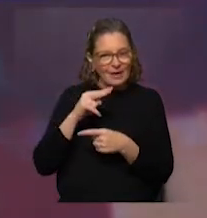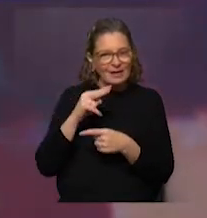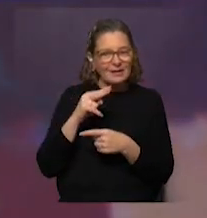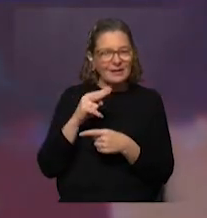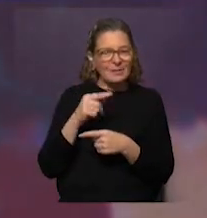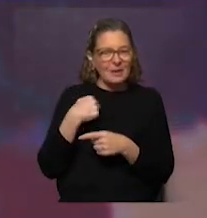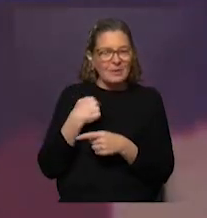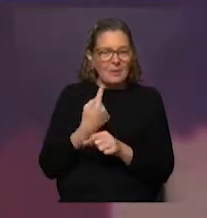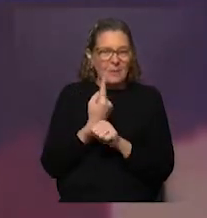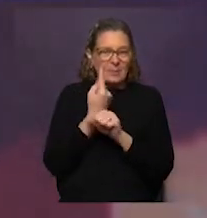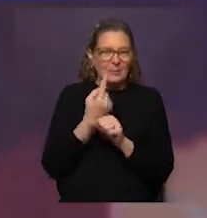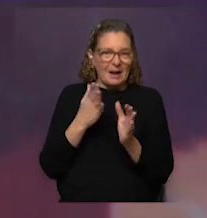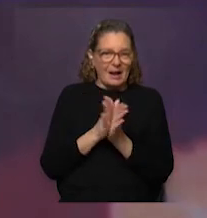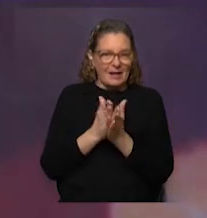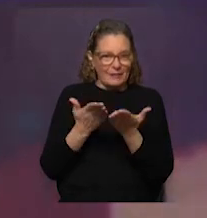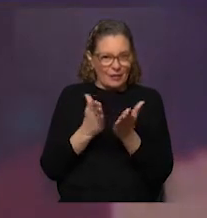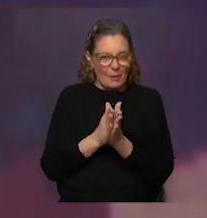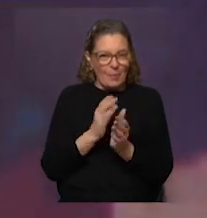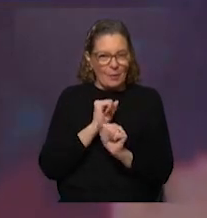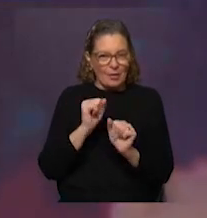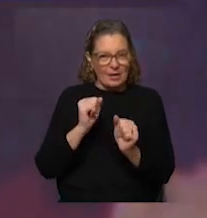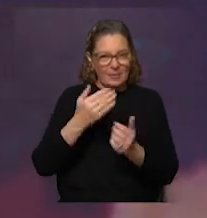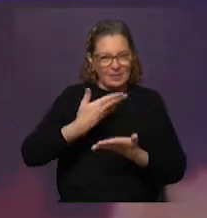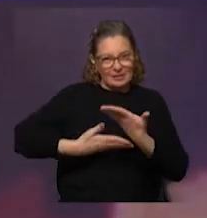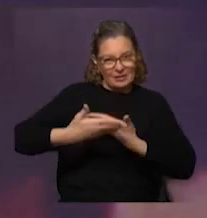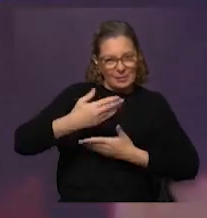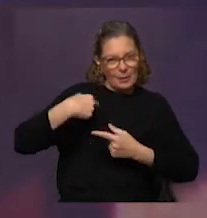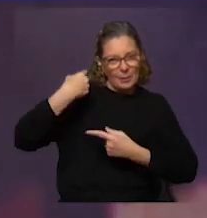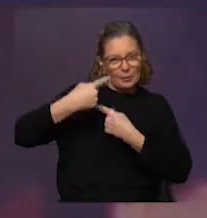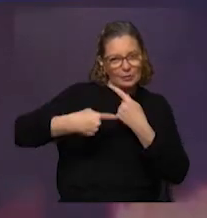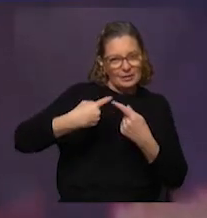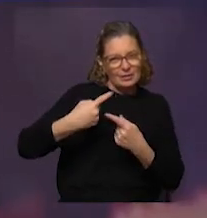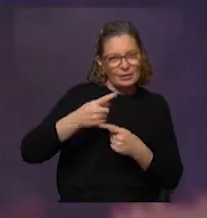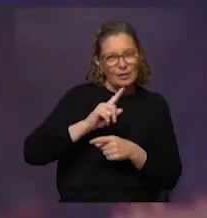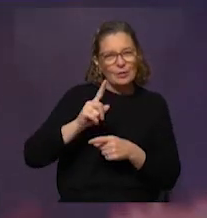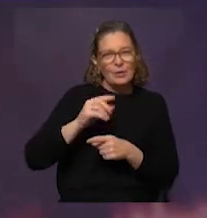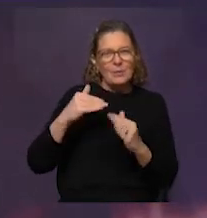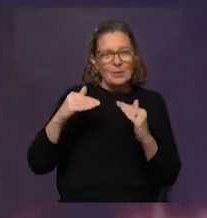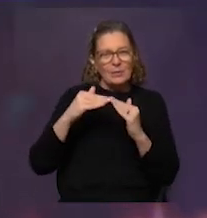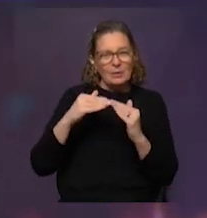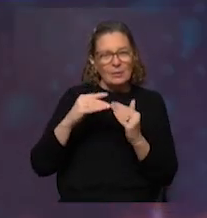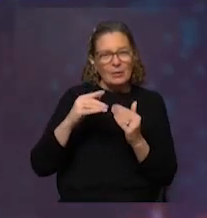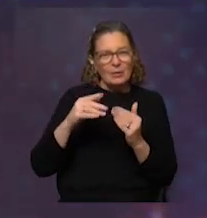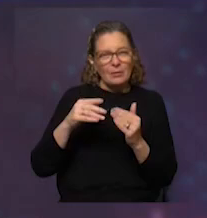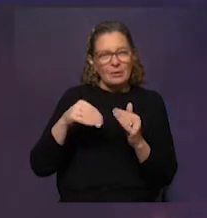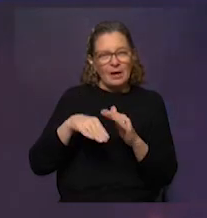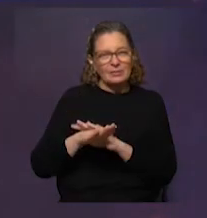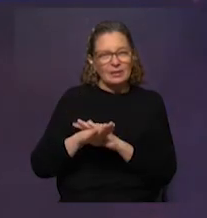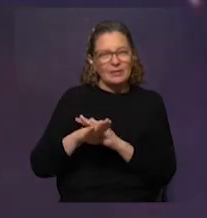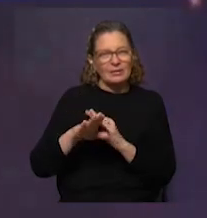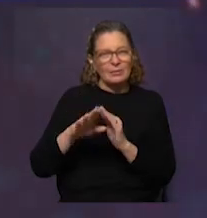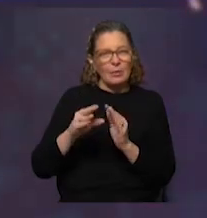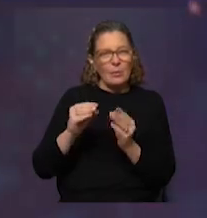mí como primer libro también fue poder participar de todo un proceso de editorial que no es lo mismo que cuando vos publicás como parte de una antología